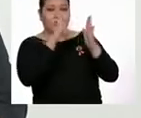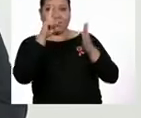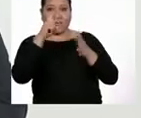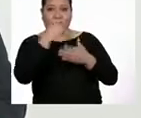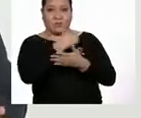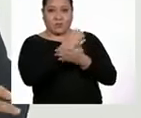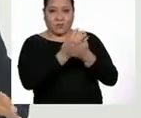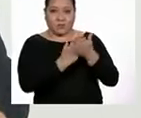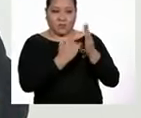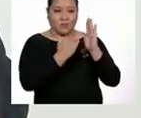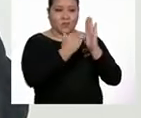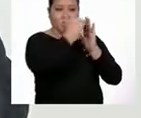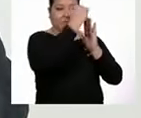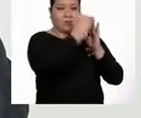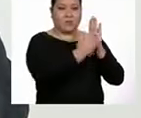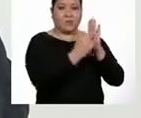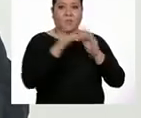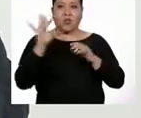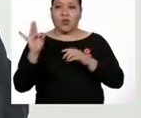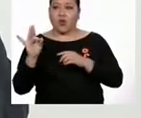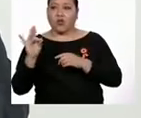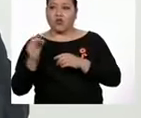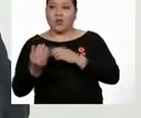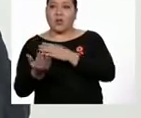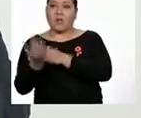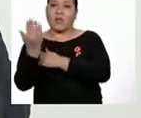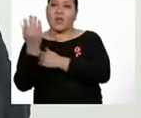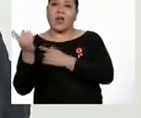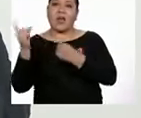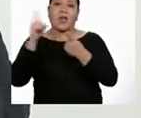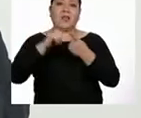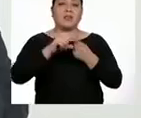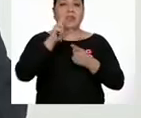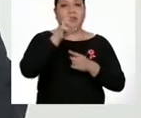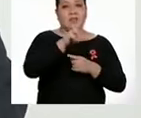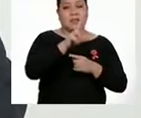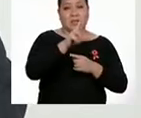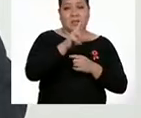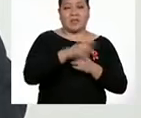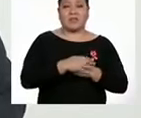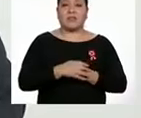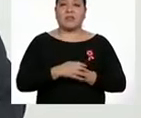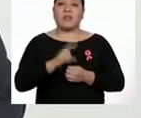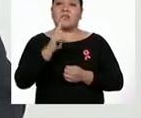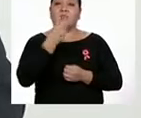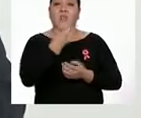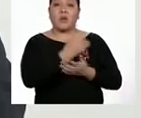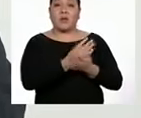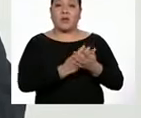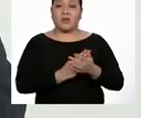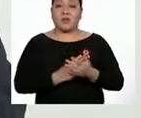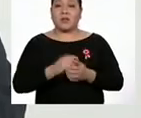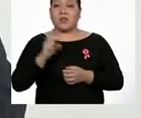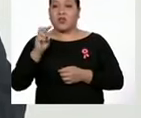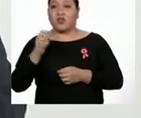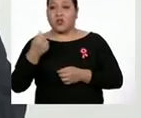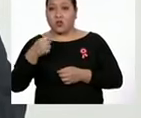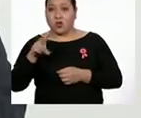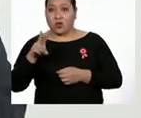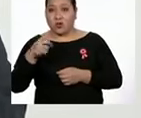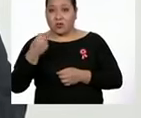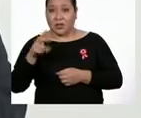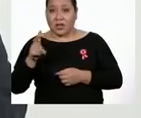2 turnos, uno de 8 a.m. hasta las 3 p.m. y el segundo turno desde las 12